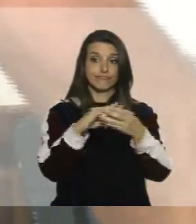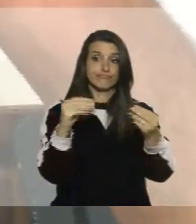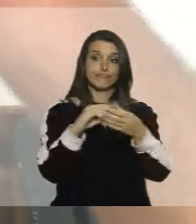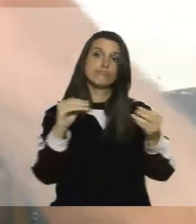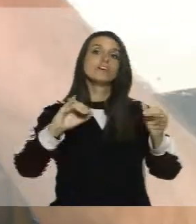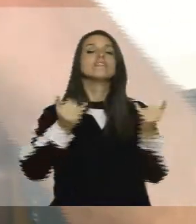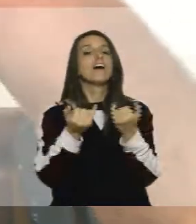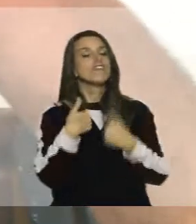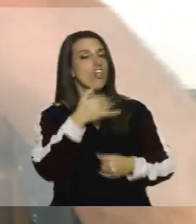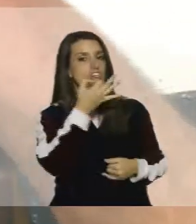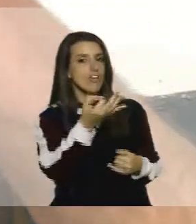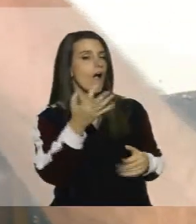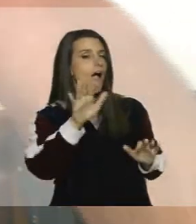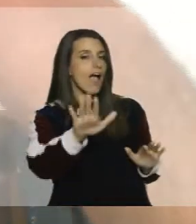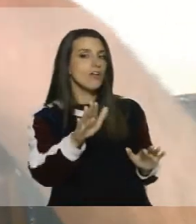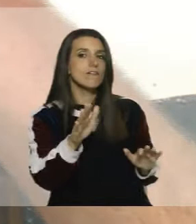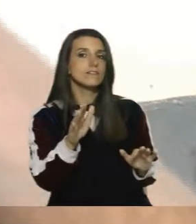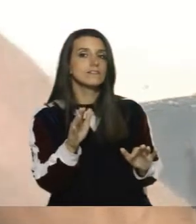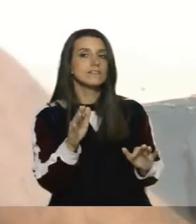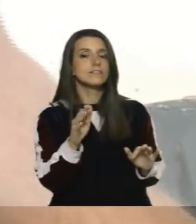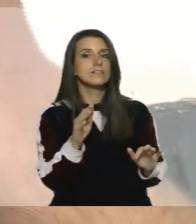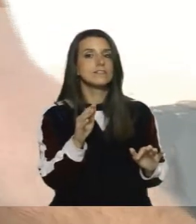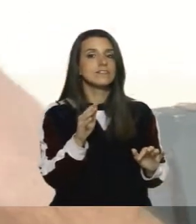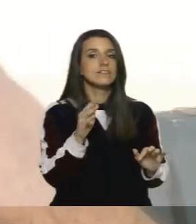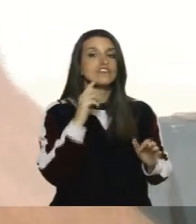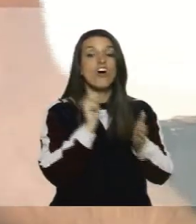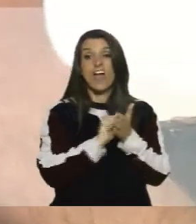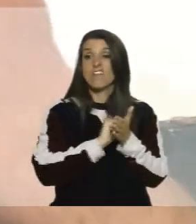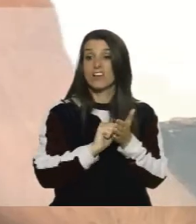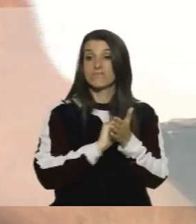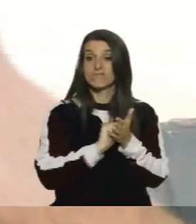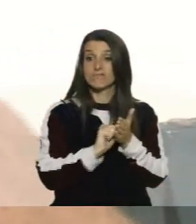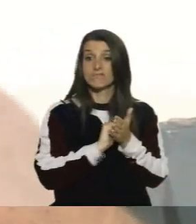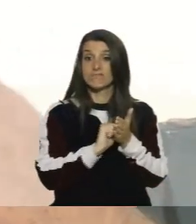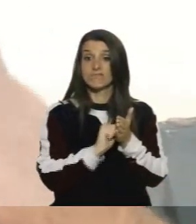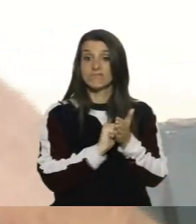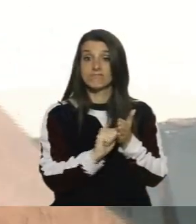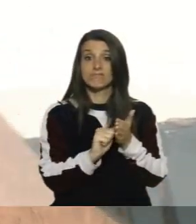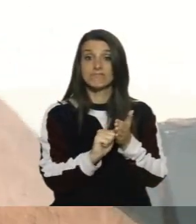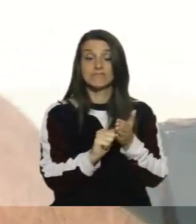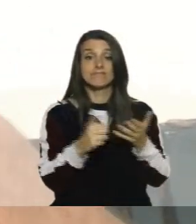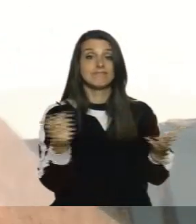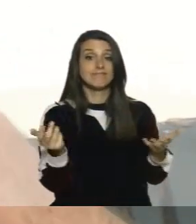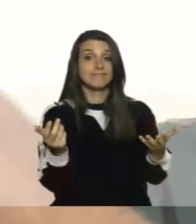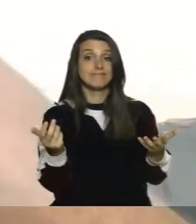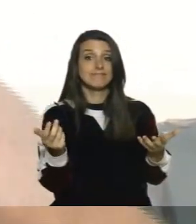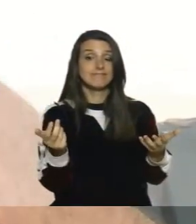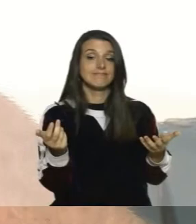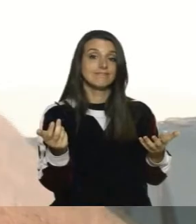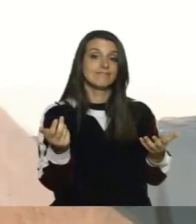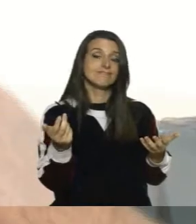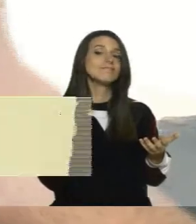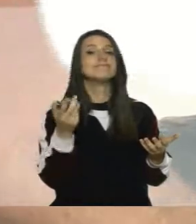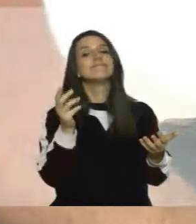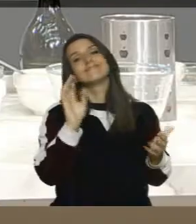sofrito. Te digo algo, yo creo que si tuviera Kiko, lo iba a rayar. Lo rayaría, Kiko. Kiko, no te olvides, si estás mirando que el miércoles tenés que ir a